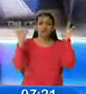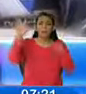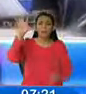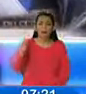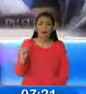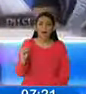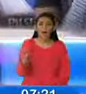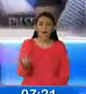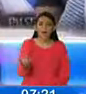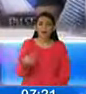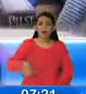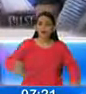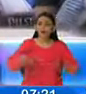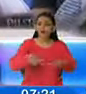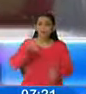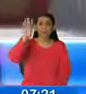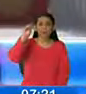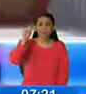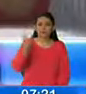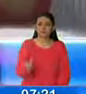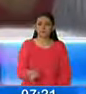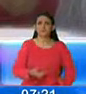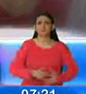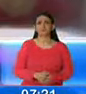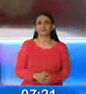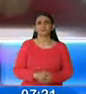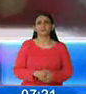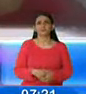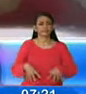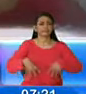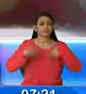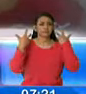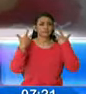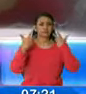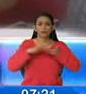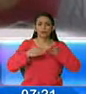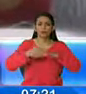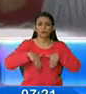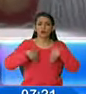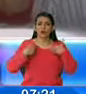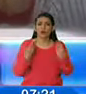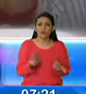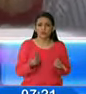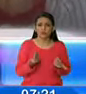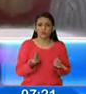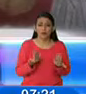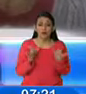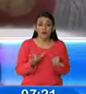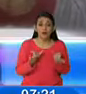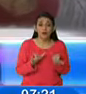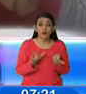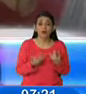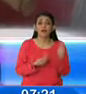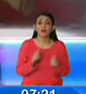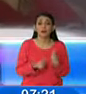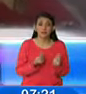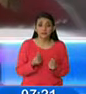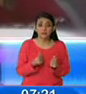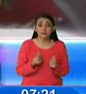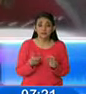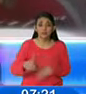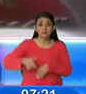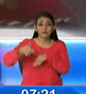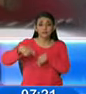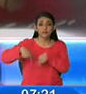parte de uno de los salones cortada también. Irrepudiable para toda la comunidad que se utilice ya este momento a la agencia